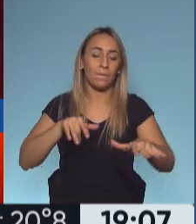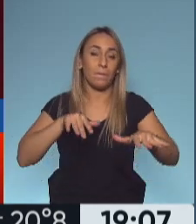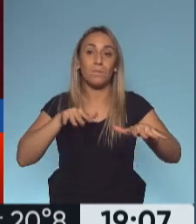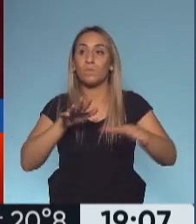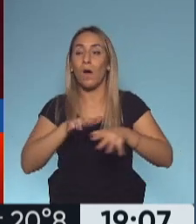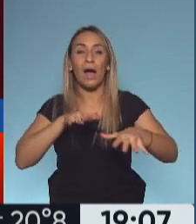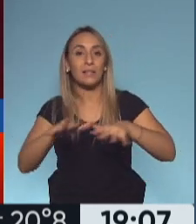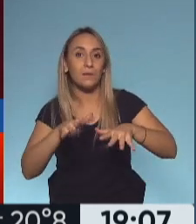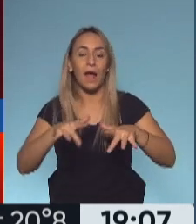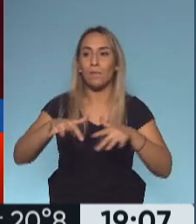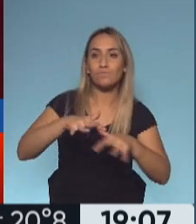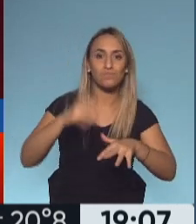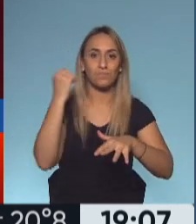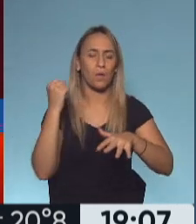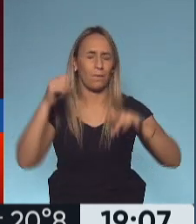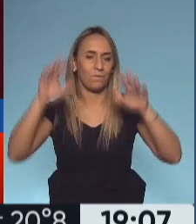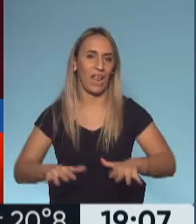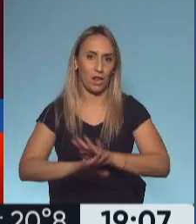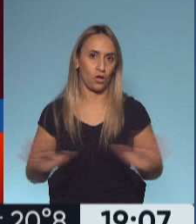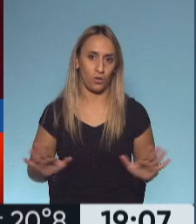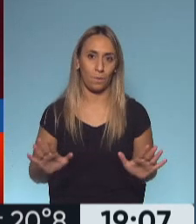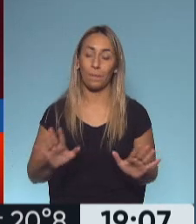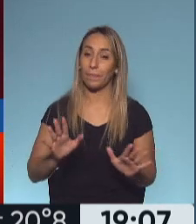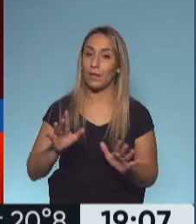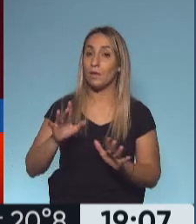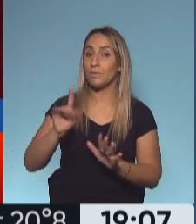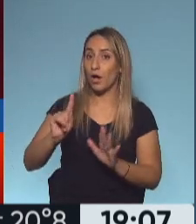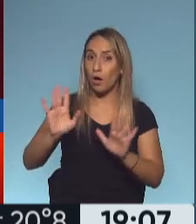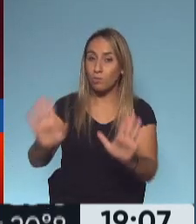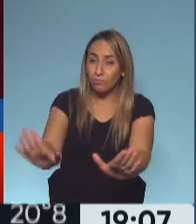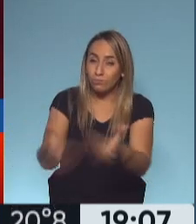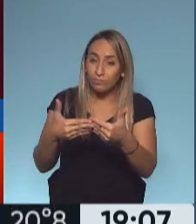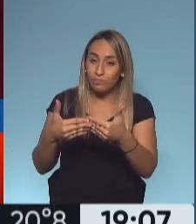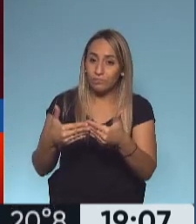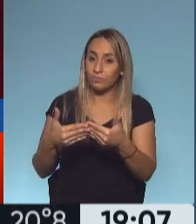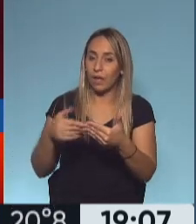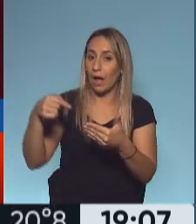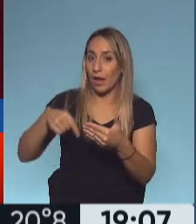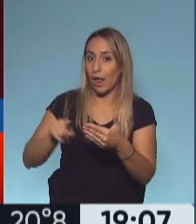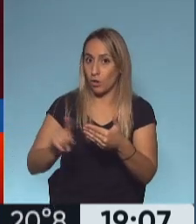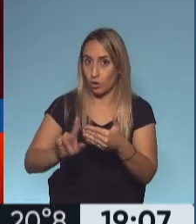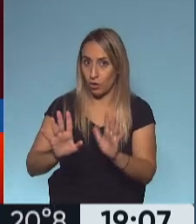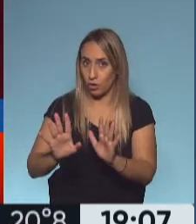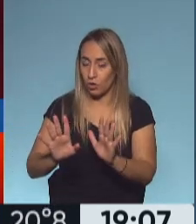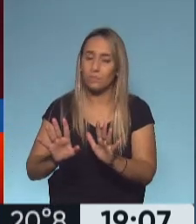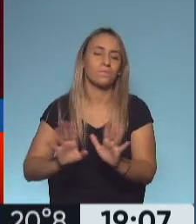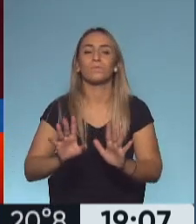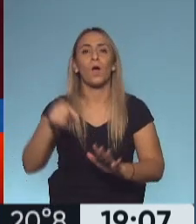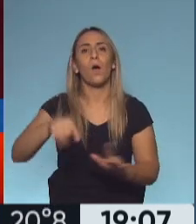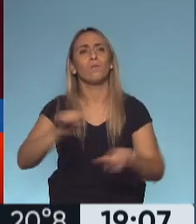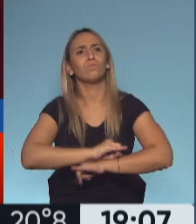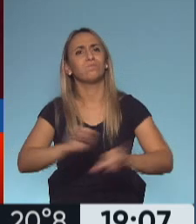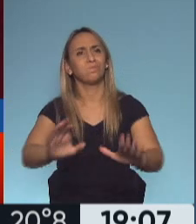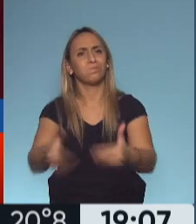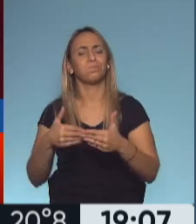también en esta resolución. ¿Eso está descartado para ahora, Gastón? A las industrias. El cierre total, sí, hoy no. Sí. Hoy no. Es